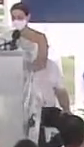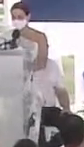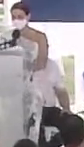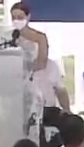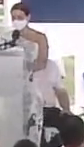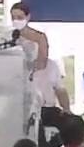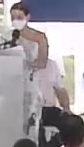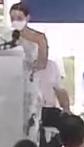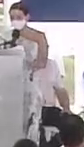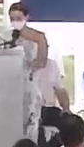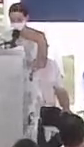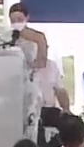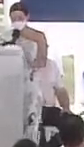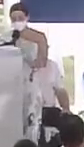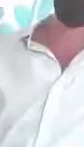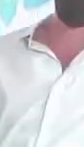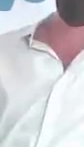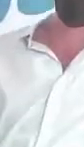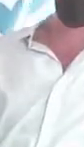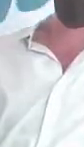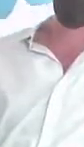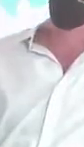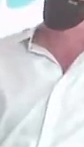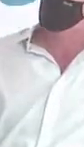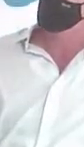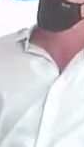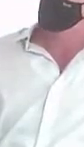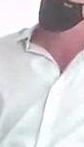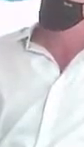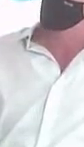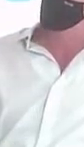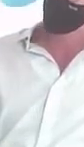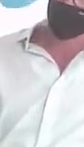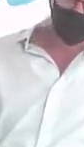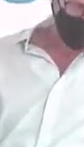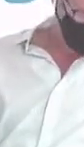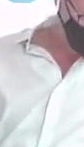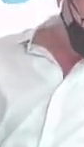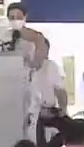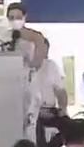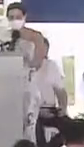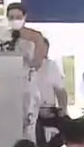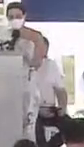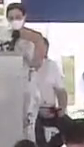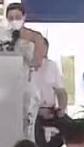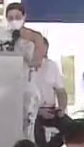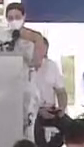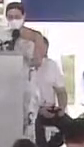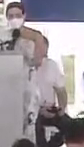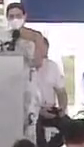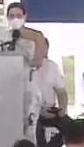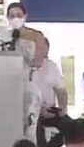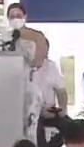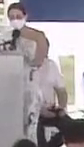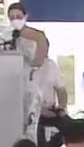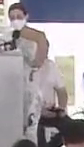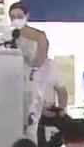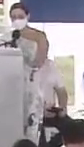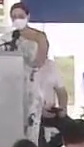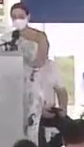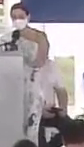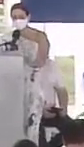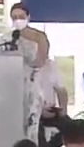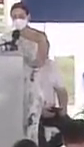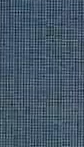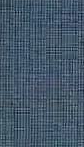presidente de la Junta Directiva de UNDECO. Todos ellos empresarios que con esfuerzo van a ratificar a